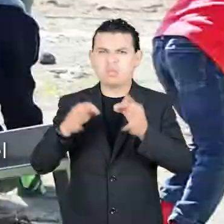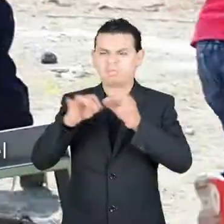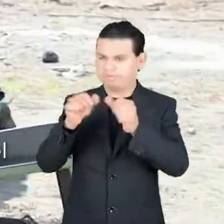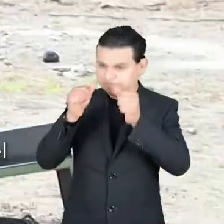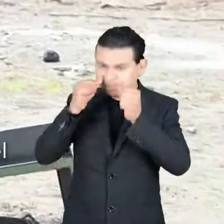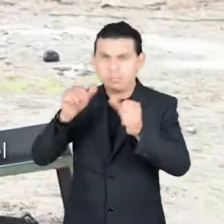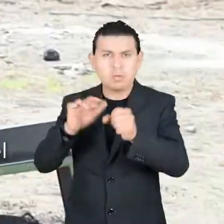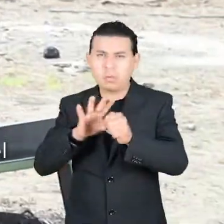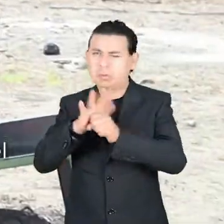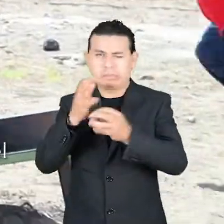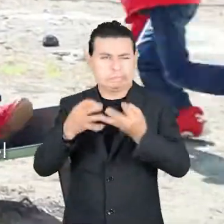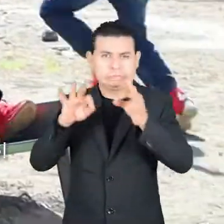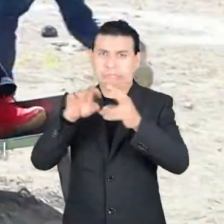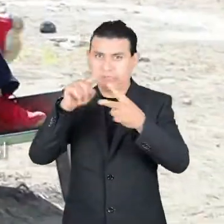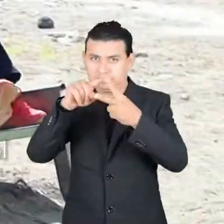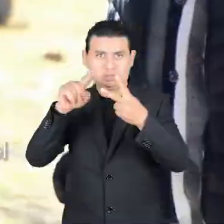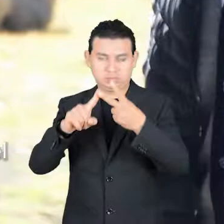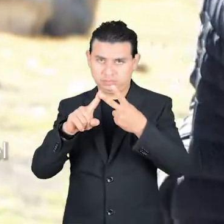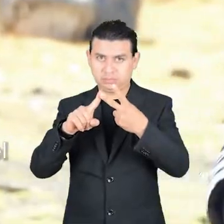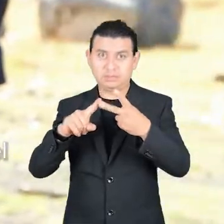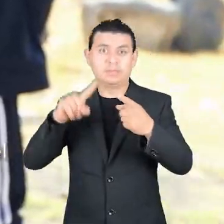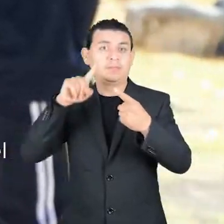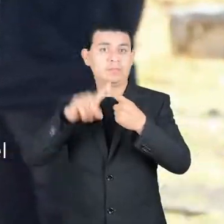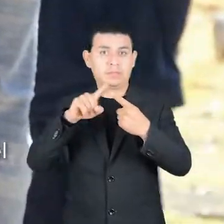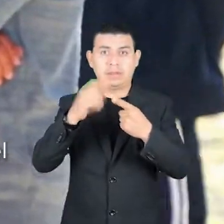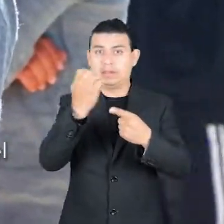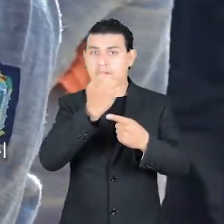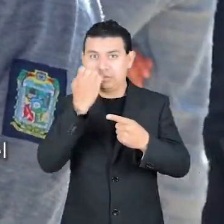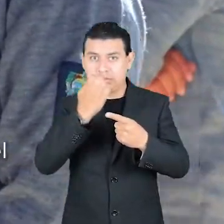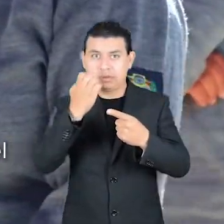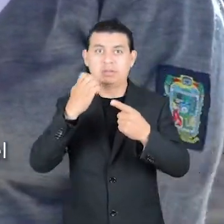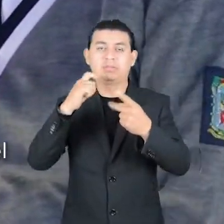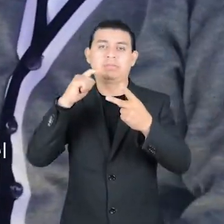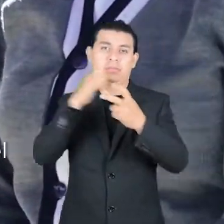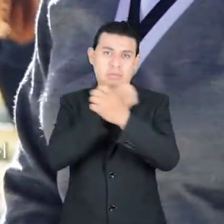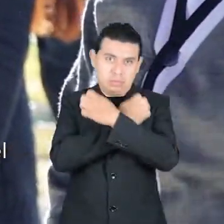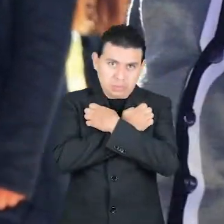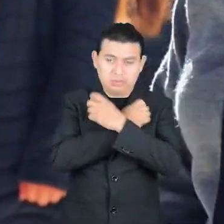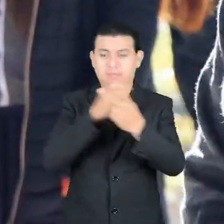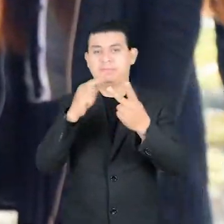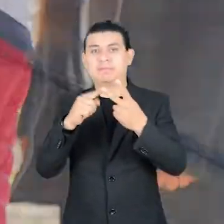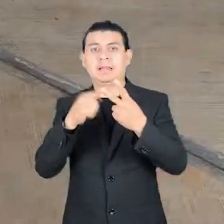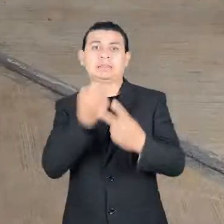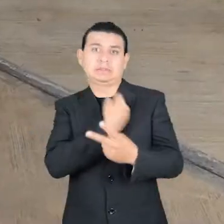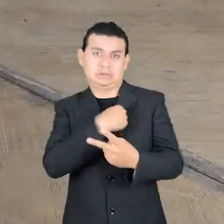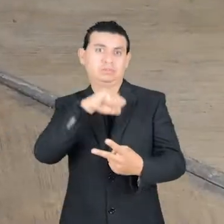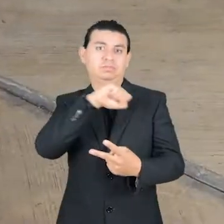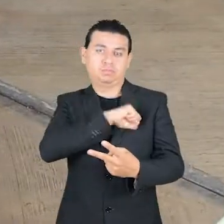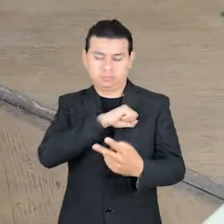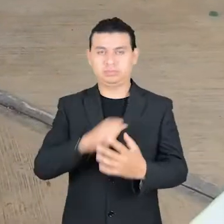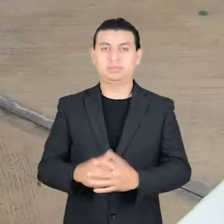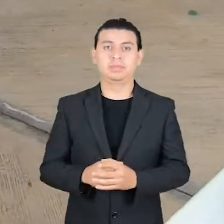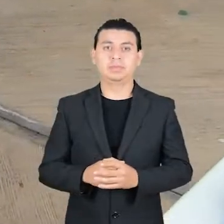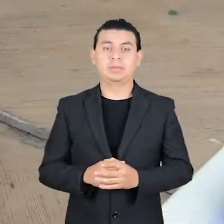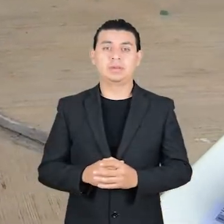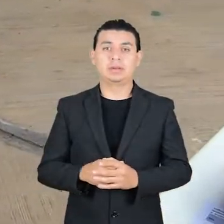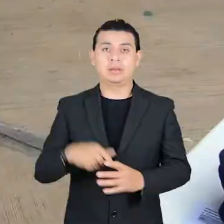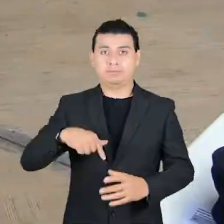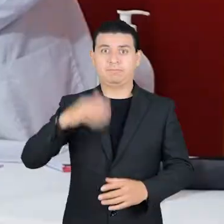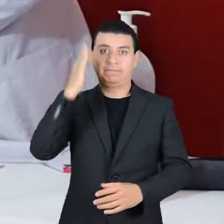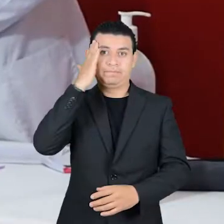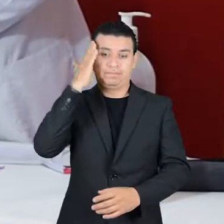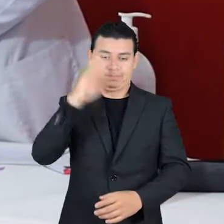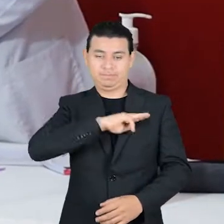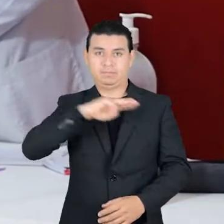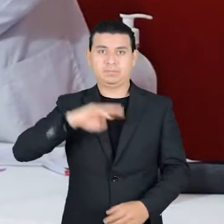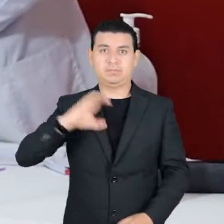de los pilares fundamentales para el desarrollo de nuestro municipio la educación y la salud el honorable ayuntamiento de chalchicomula de sesma